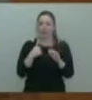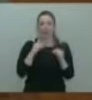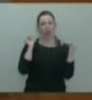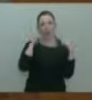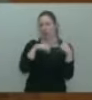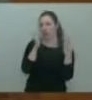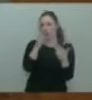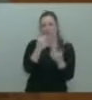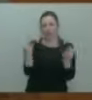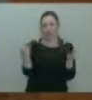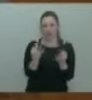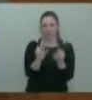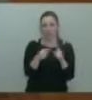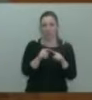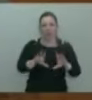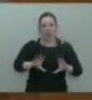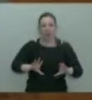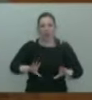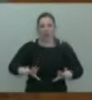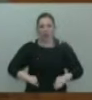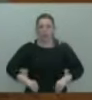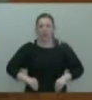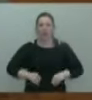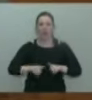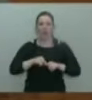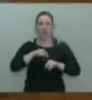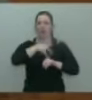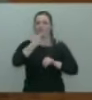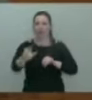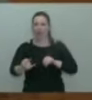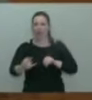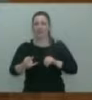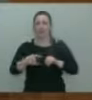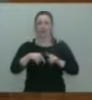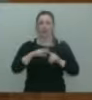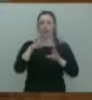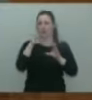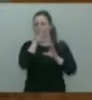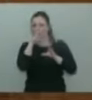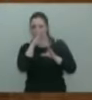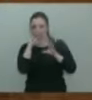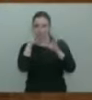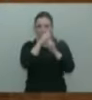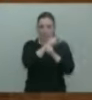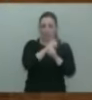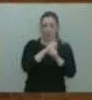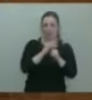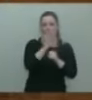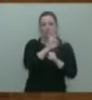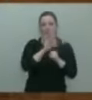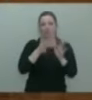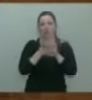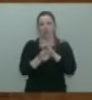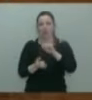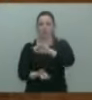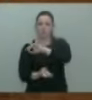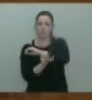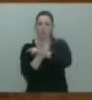es aceptar ficciones, duplicidades, enmascaramientos o crear, como en este caso, una oficina de